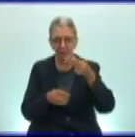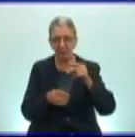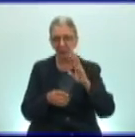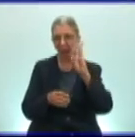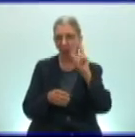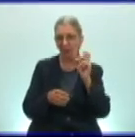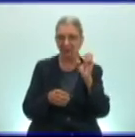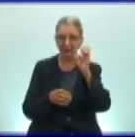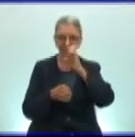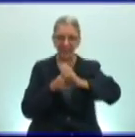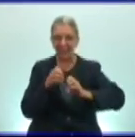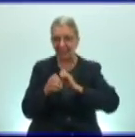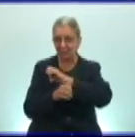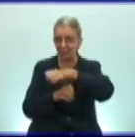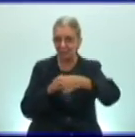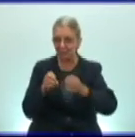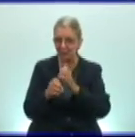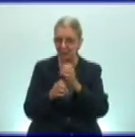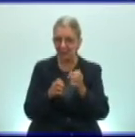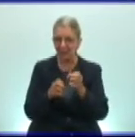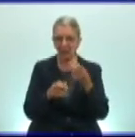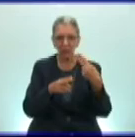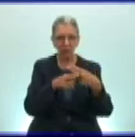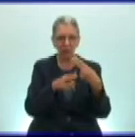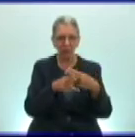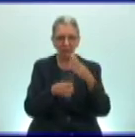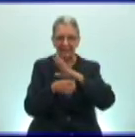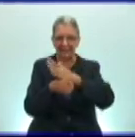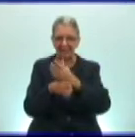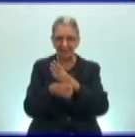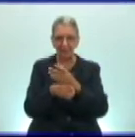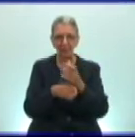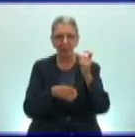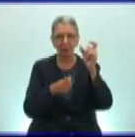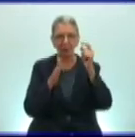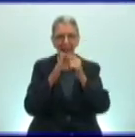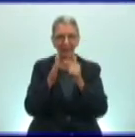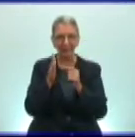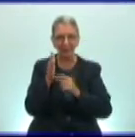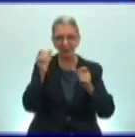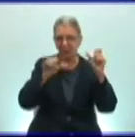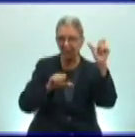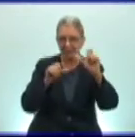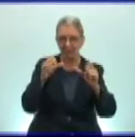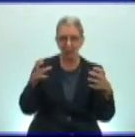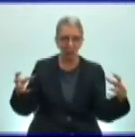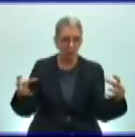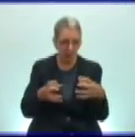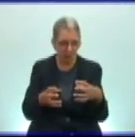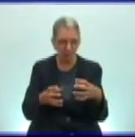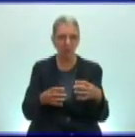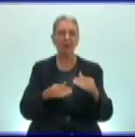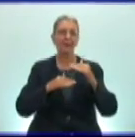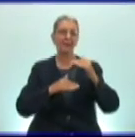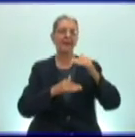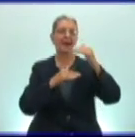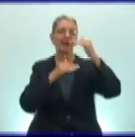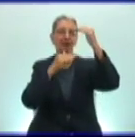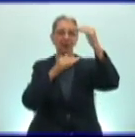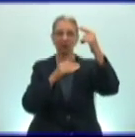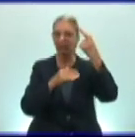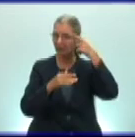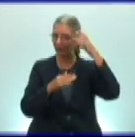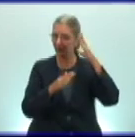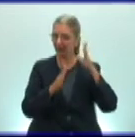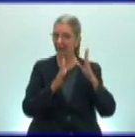electrones tiene en su envoltura, nombre y símbolo del elemento químico, grupo y período en que se